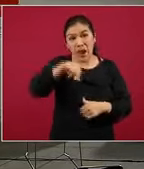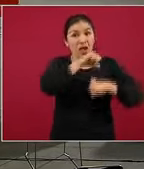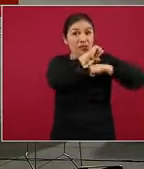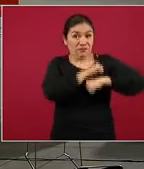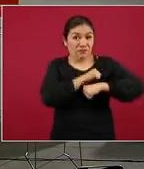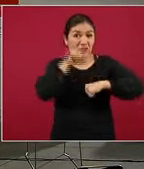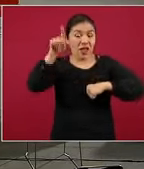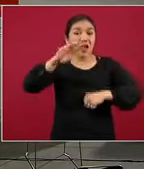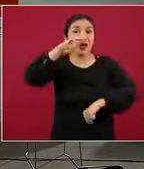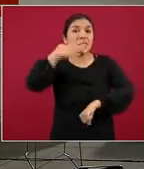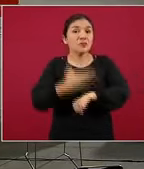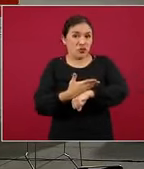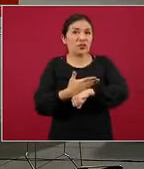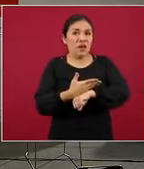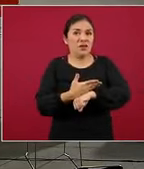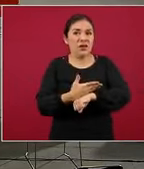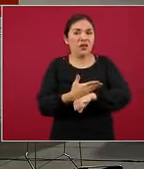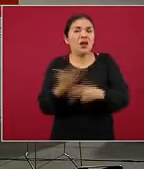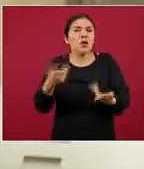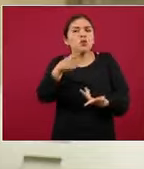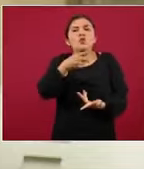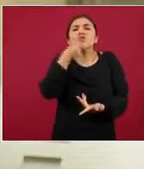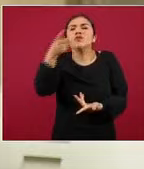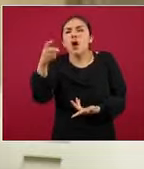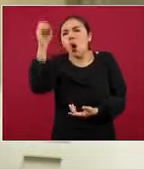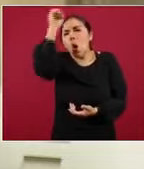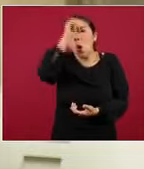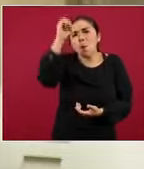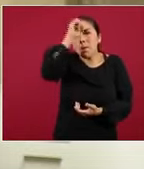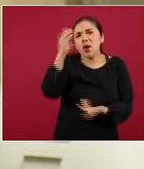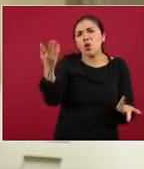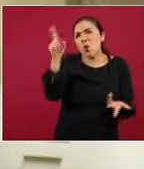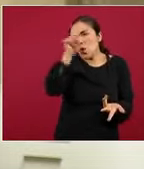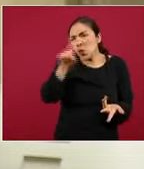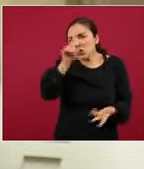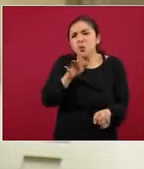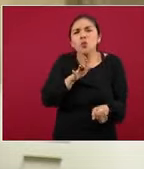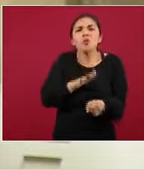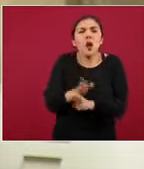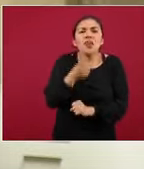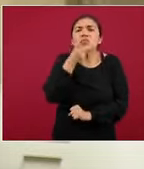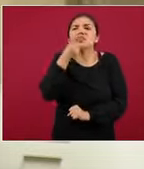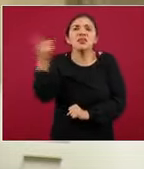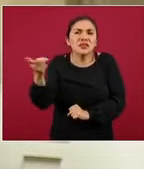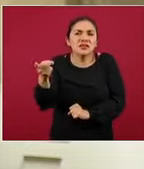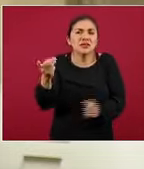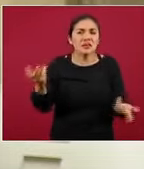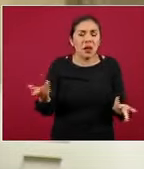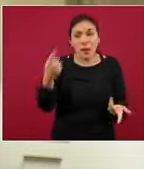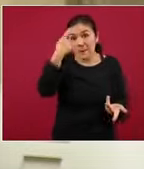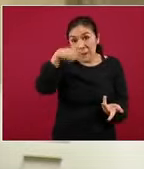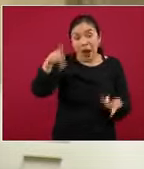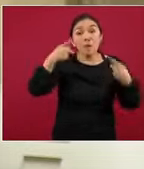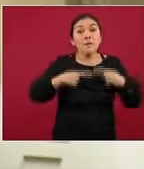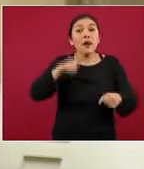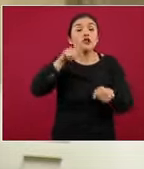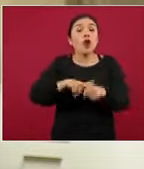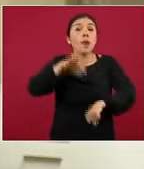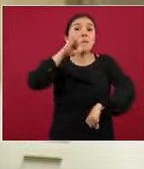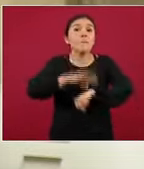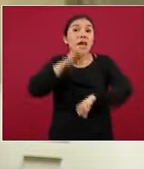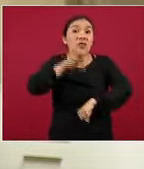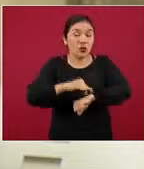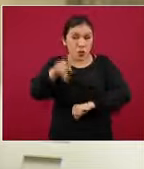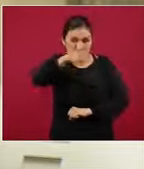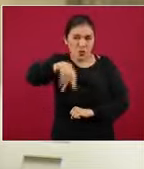autoridades responsables, ¿qué comentarios, qué recomendaciones habría para el personal médico, que